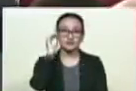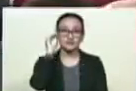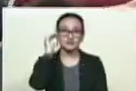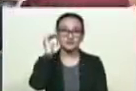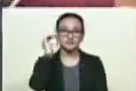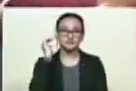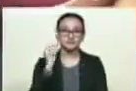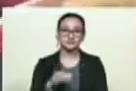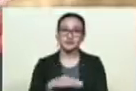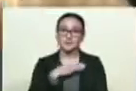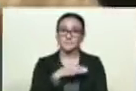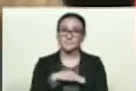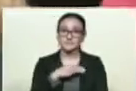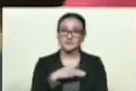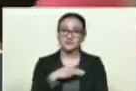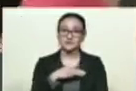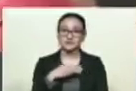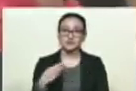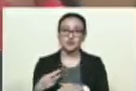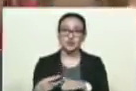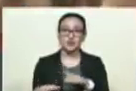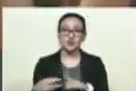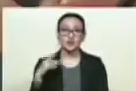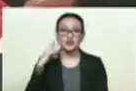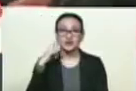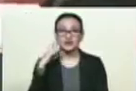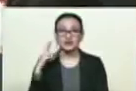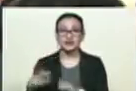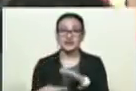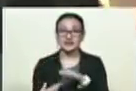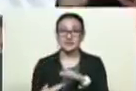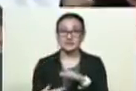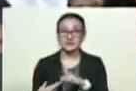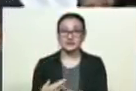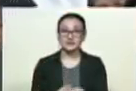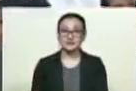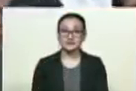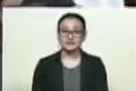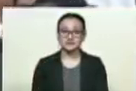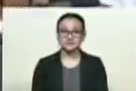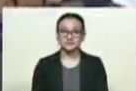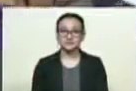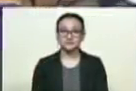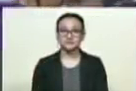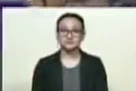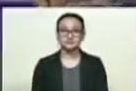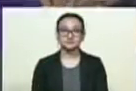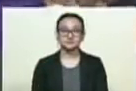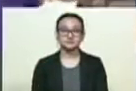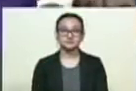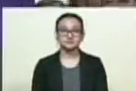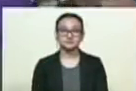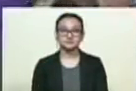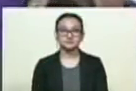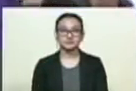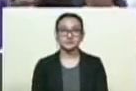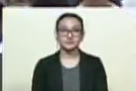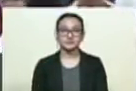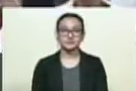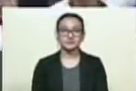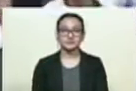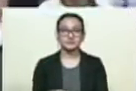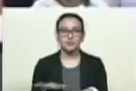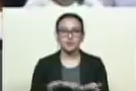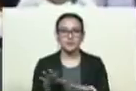¡La misión Rivas! El Movimiento Nacional por